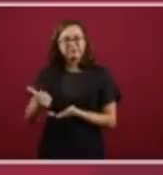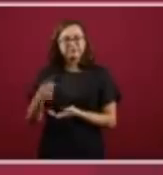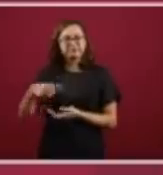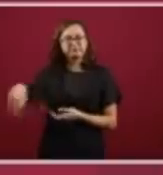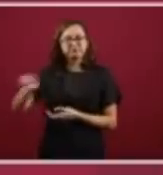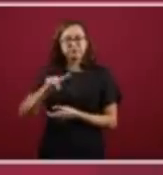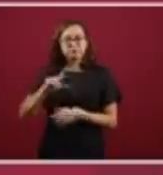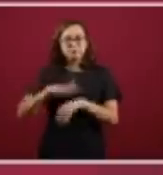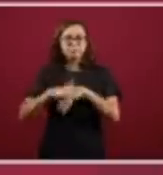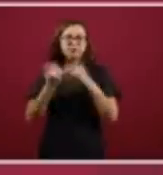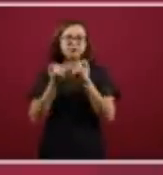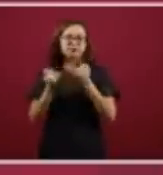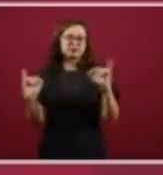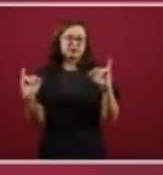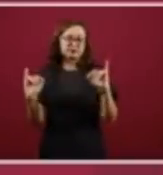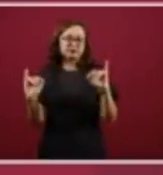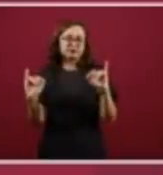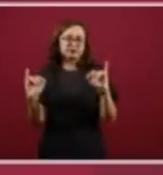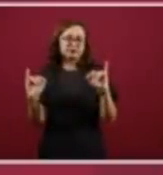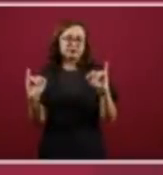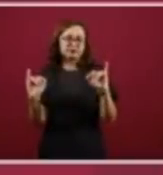más independientes.